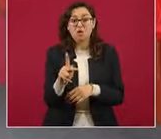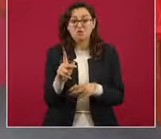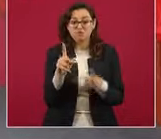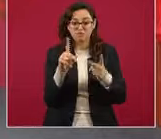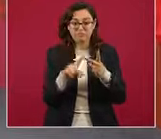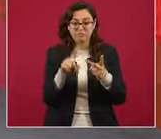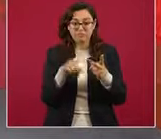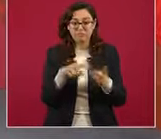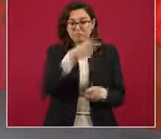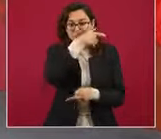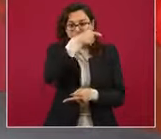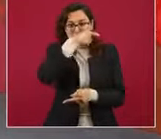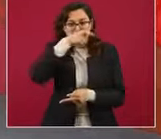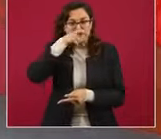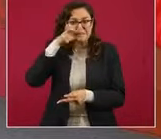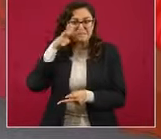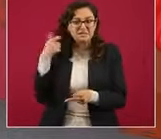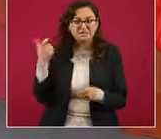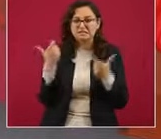sino gente ambiciosa.